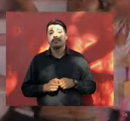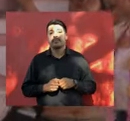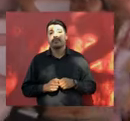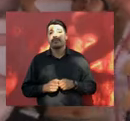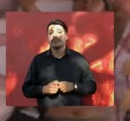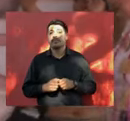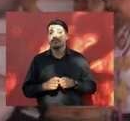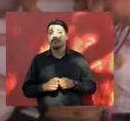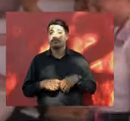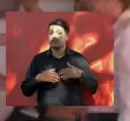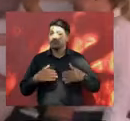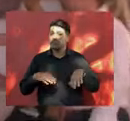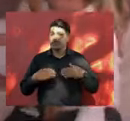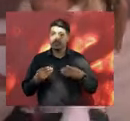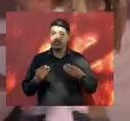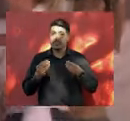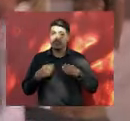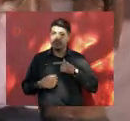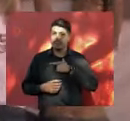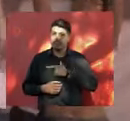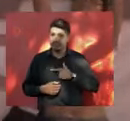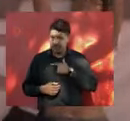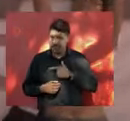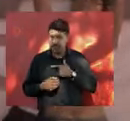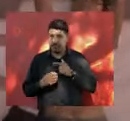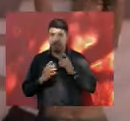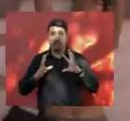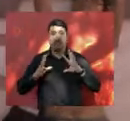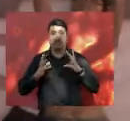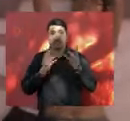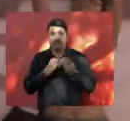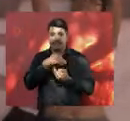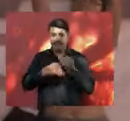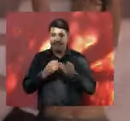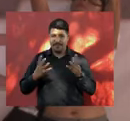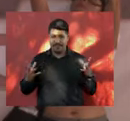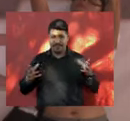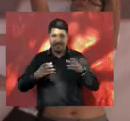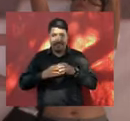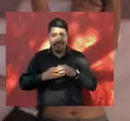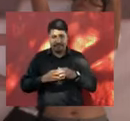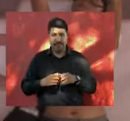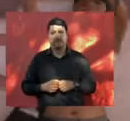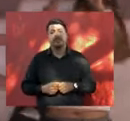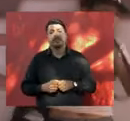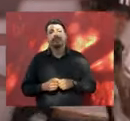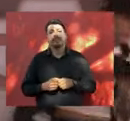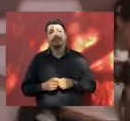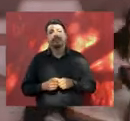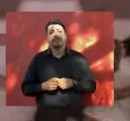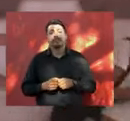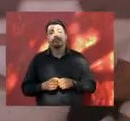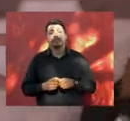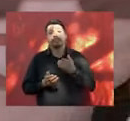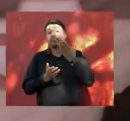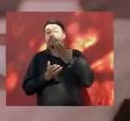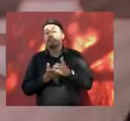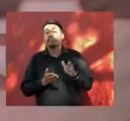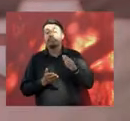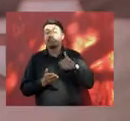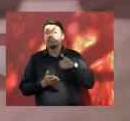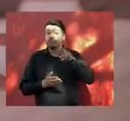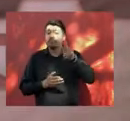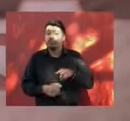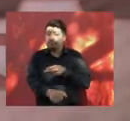Me da mucho gusto estar con todas y con todos ustedes. Y de